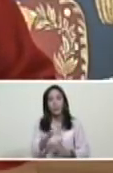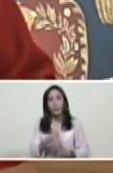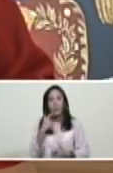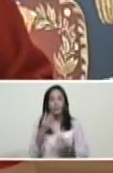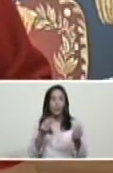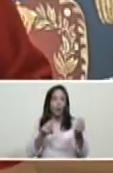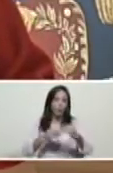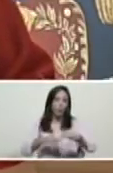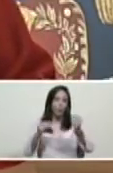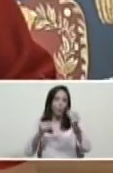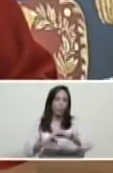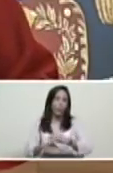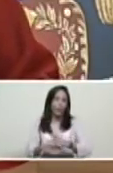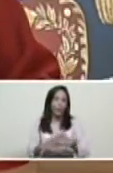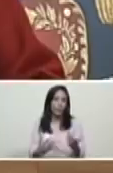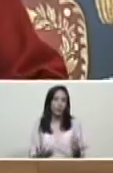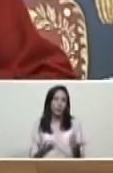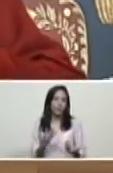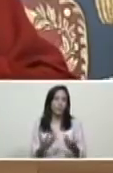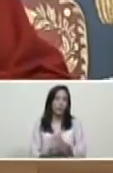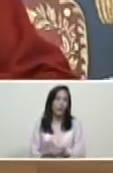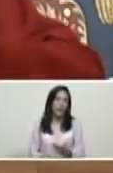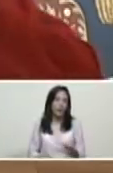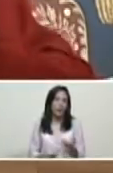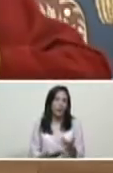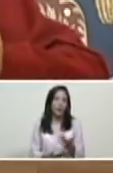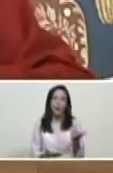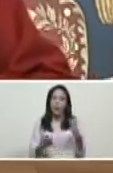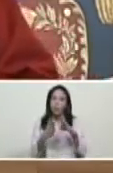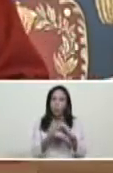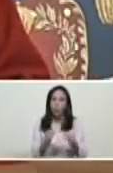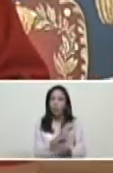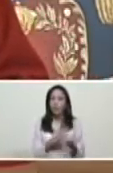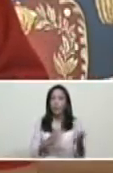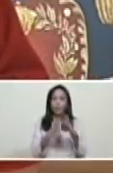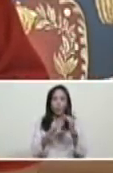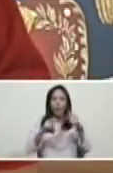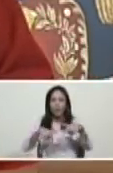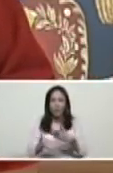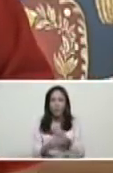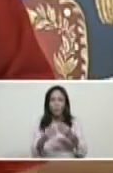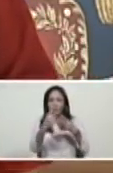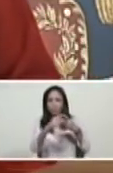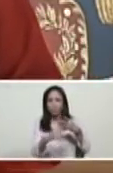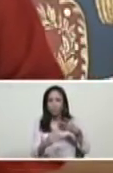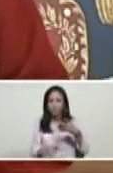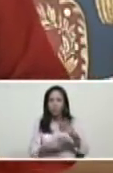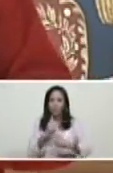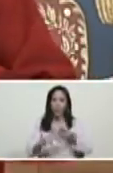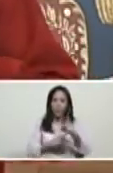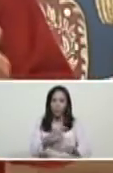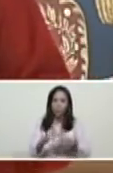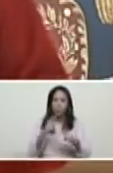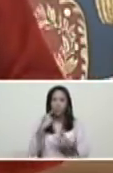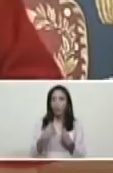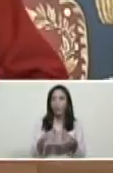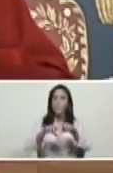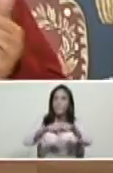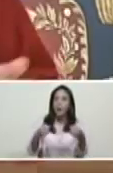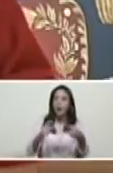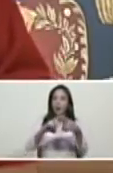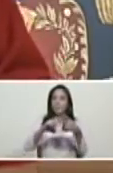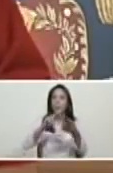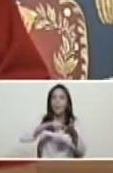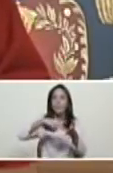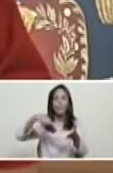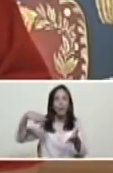de suministro permanente y seguro del trigo que Venezuela consume, no solamente para el pan, para las pastas y